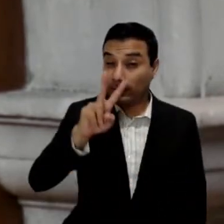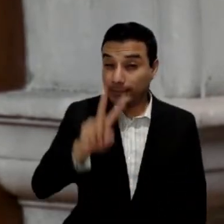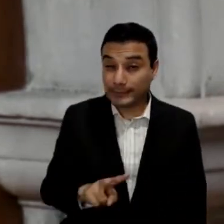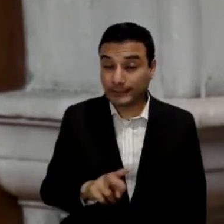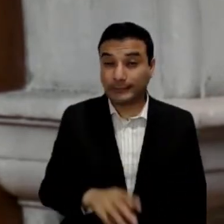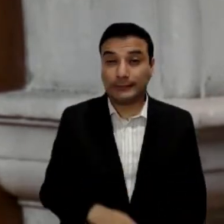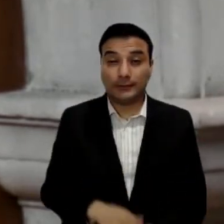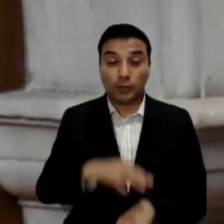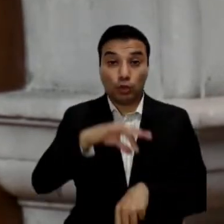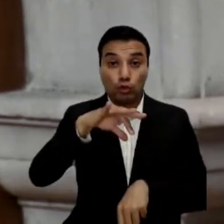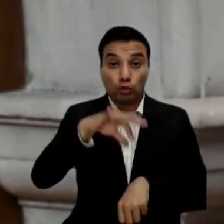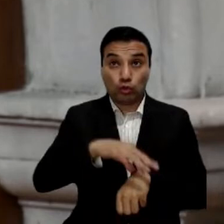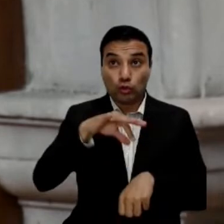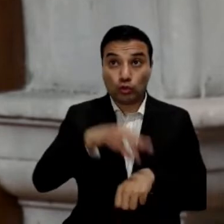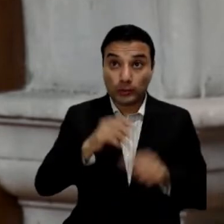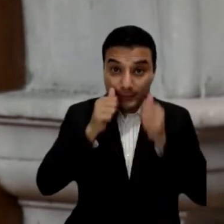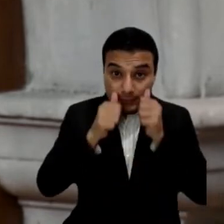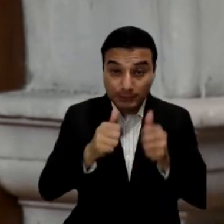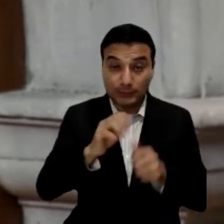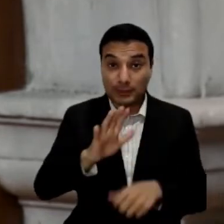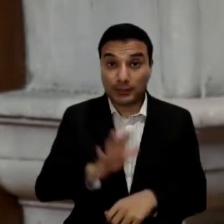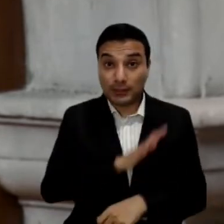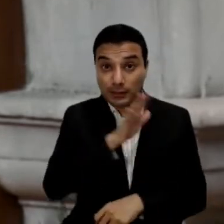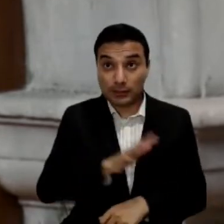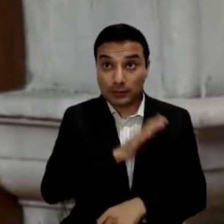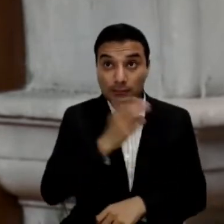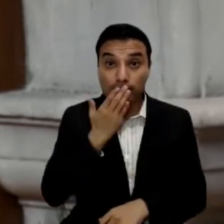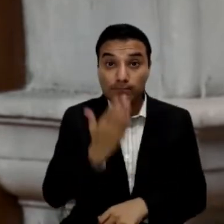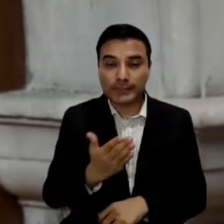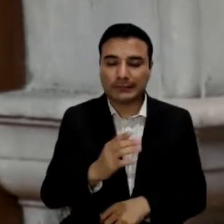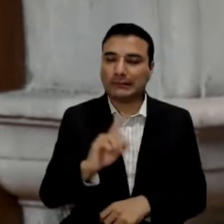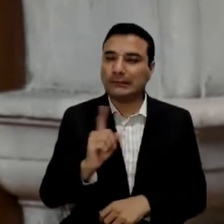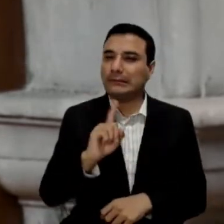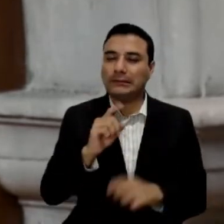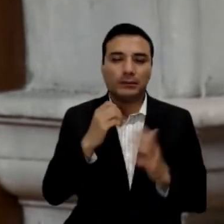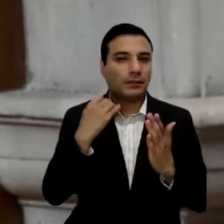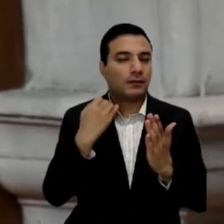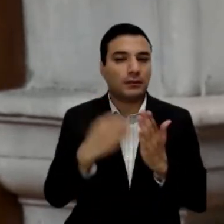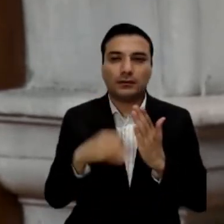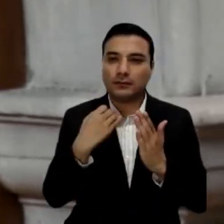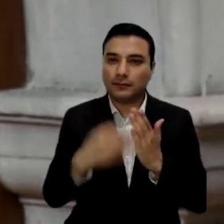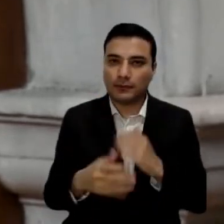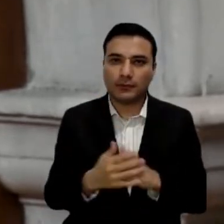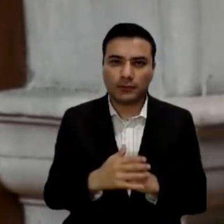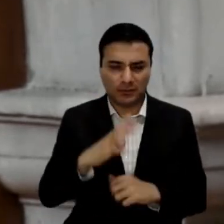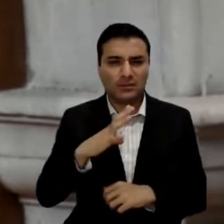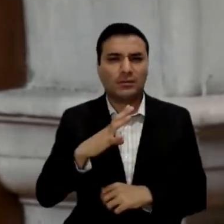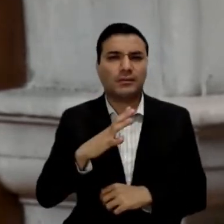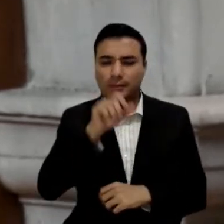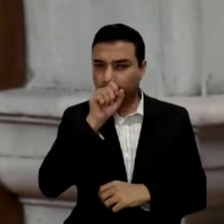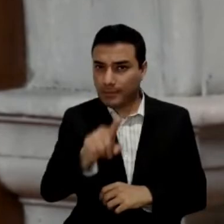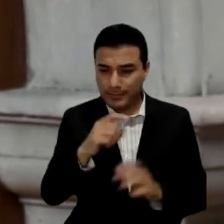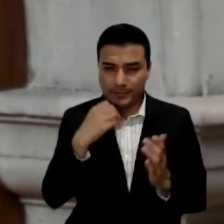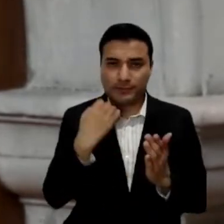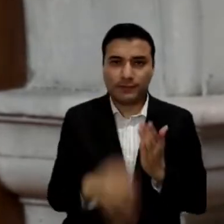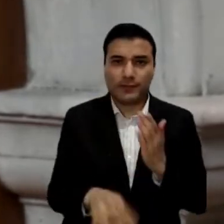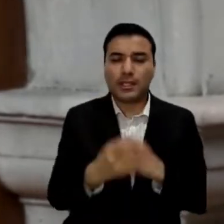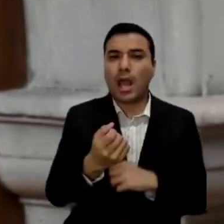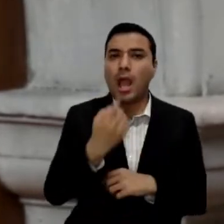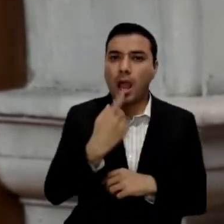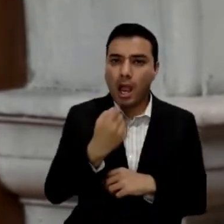atención médica aún sigue siendo un reto, incluyendo la disponibilidad de medicamentos y equipos